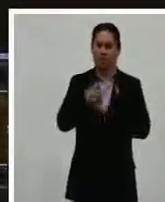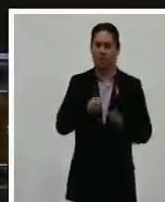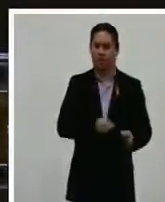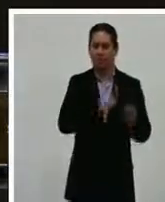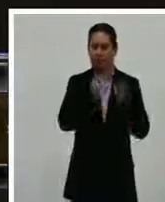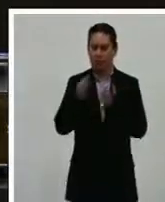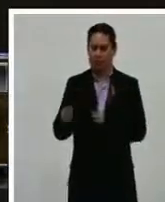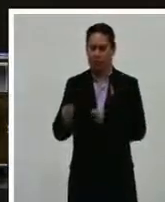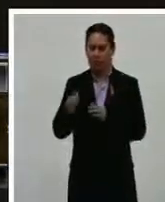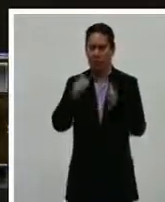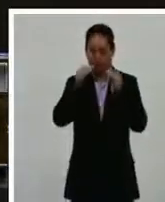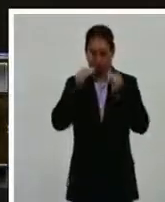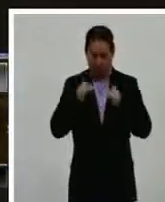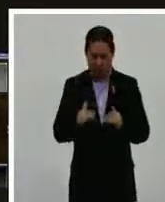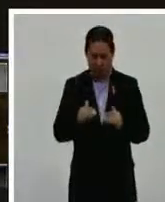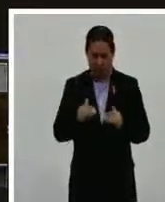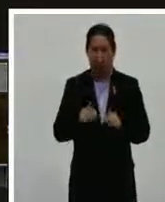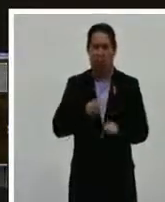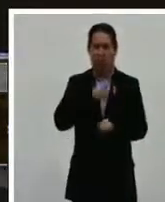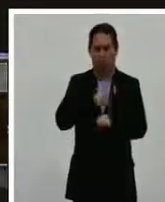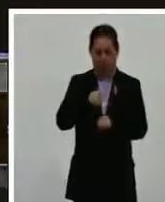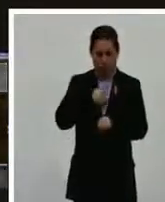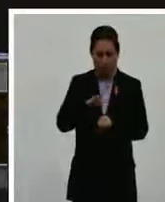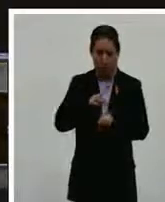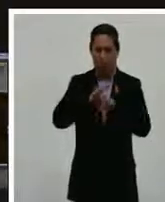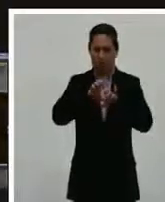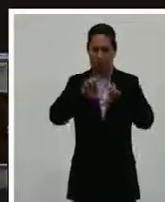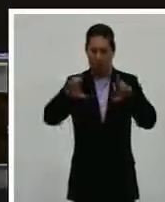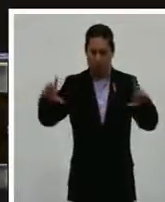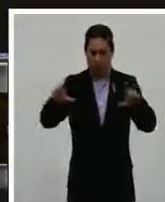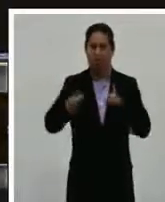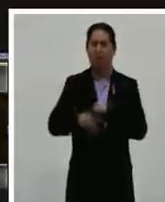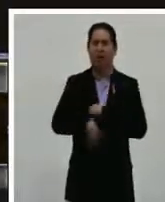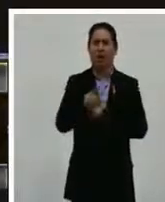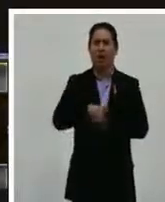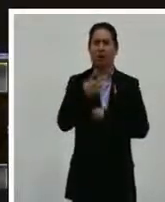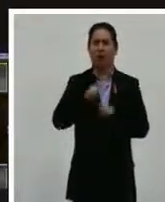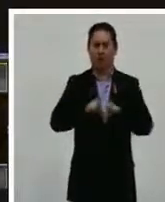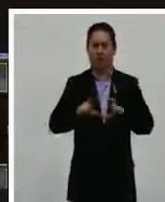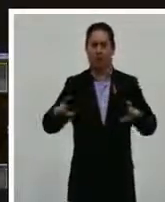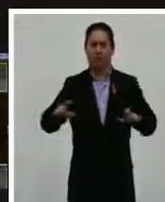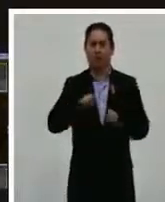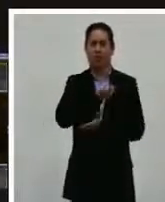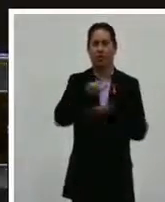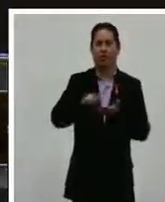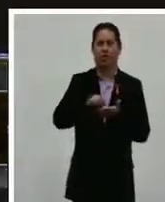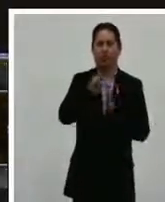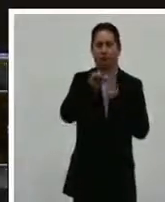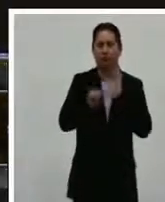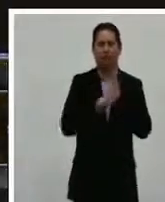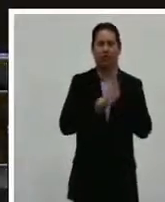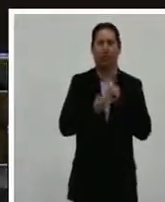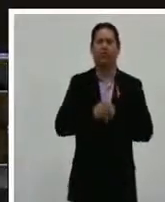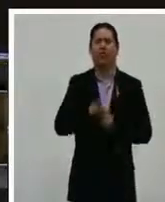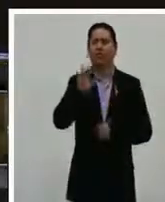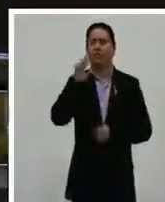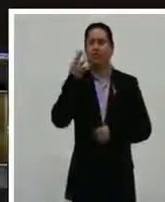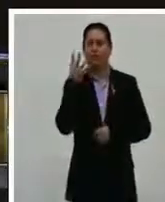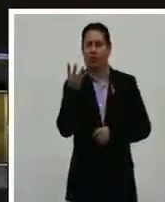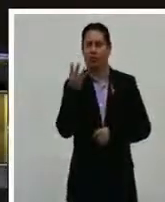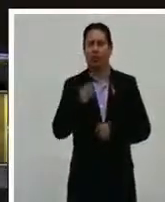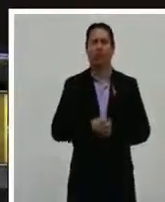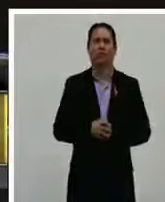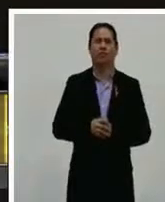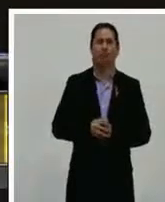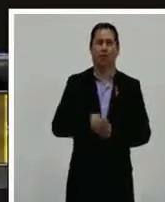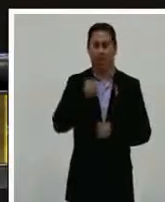recorre la subsecuente en número y contenido para quedar como fracción 14 del artículo 254 4